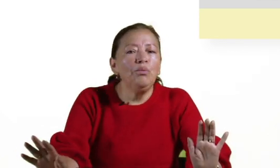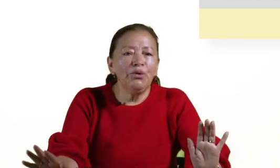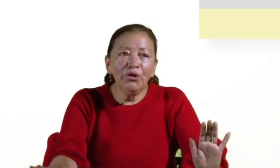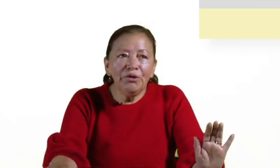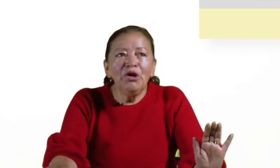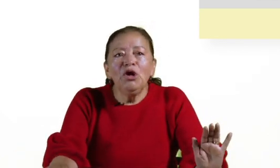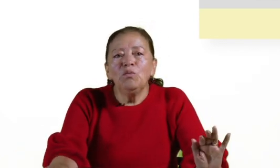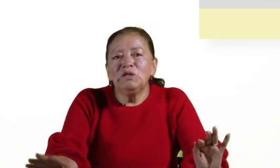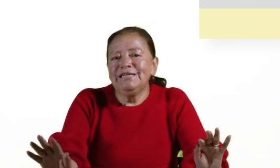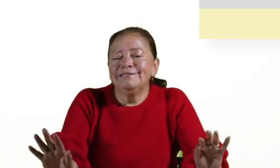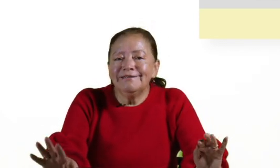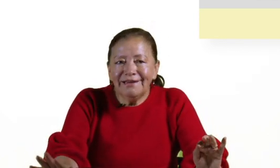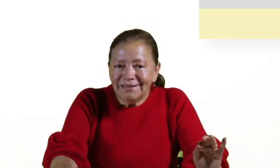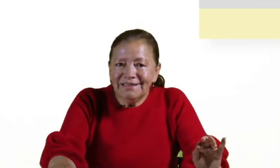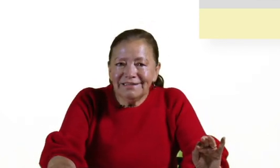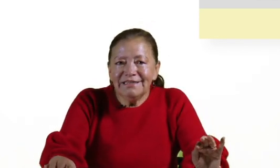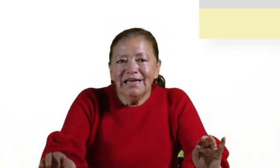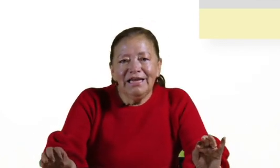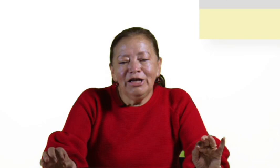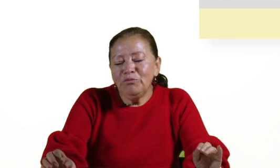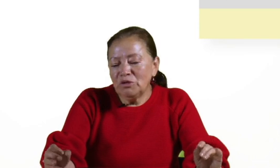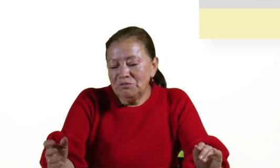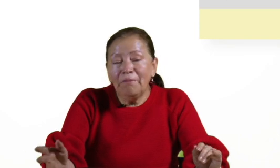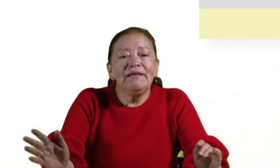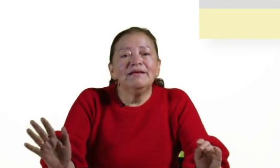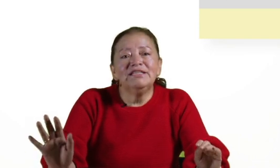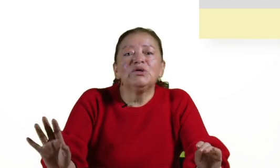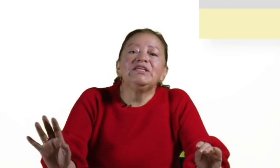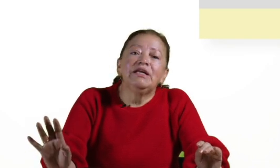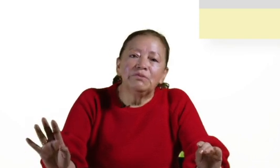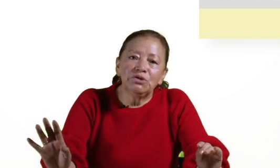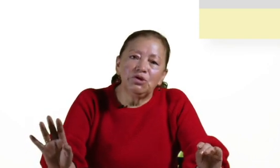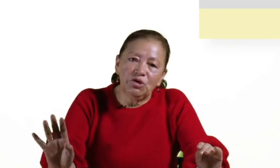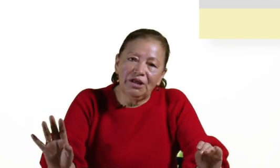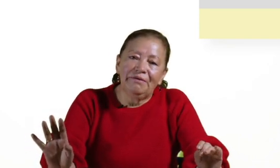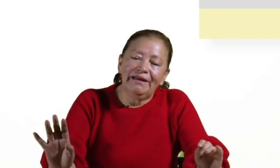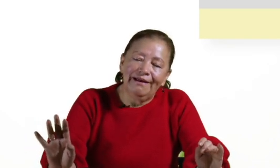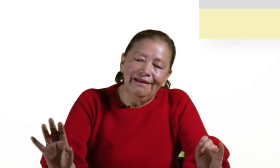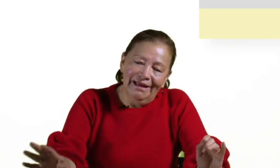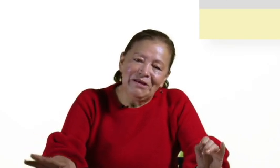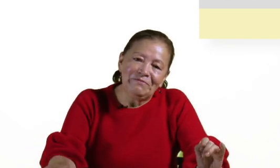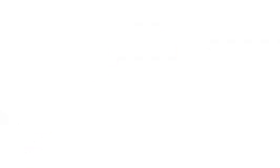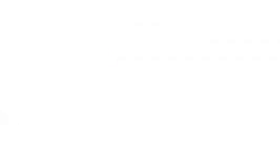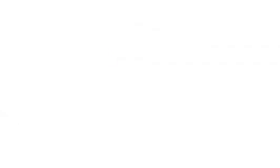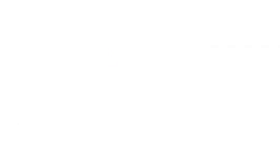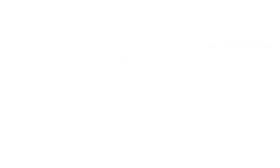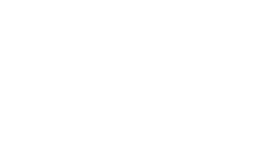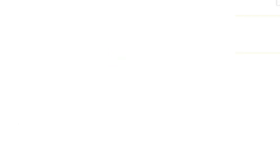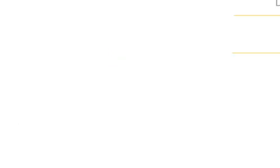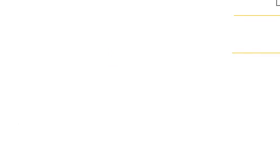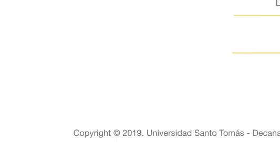es todo por hoy. Muchas gracias y próximamente desarrollaremos otro tema de calidad.